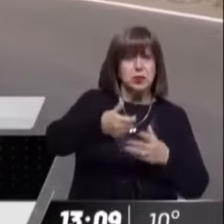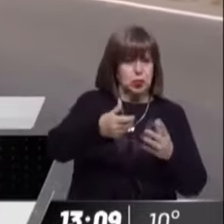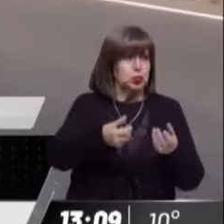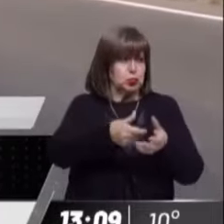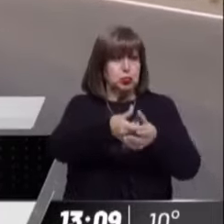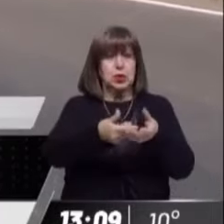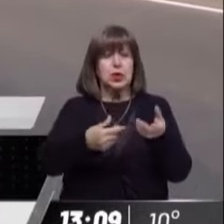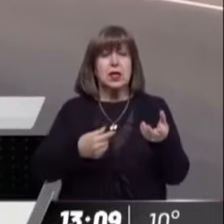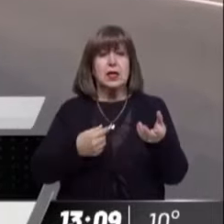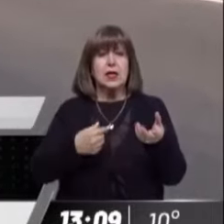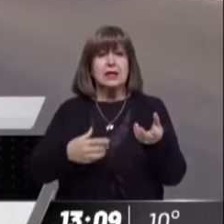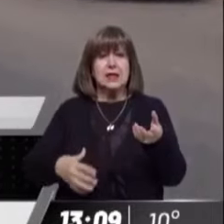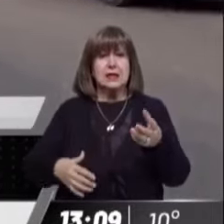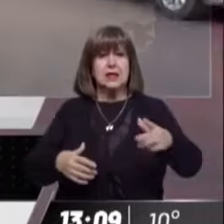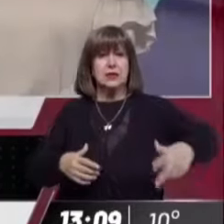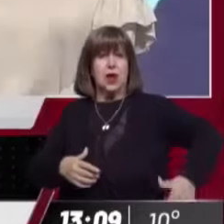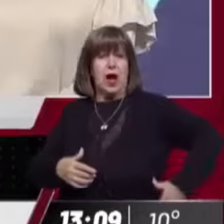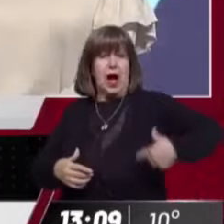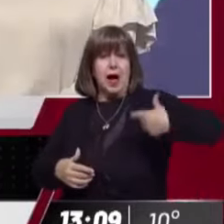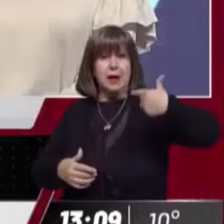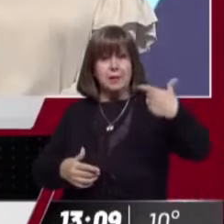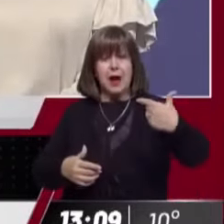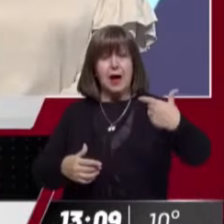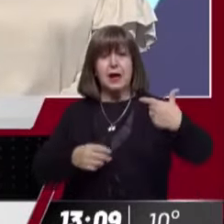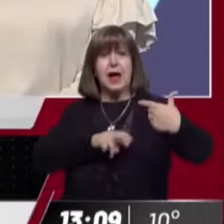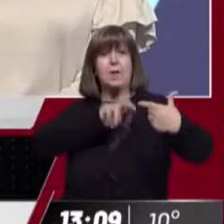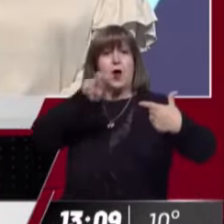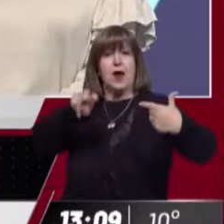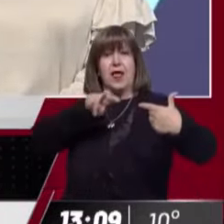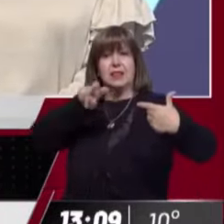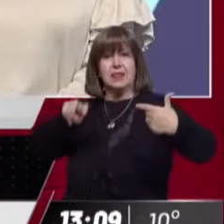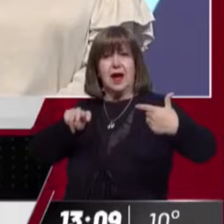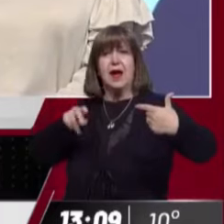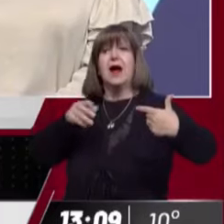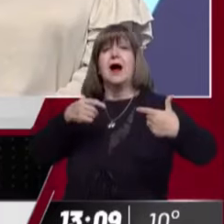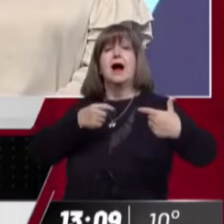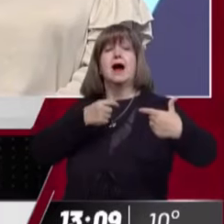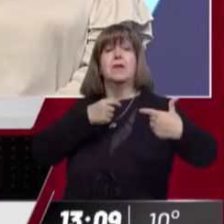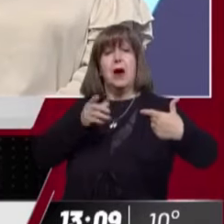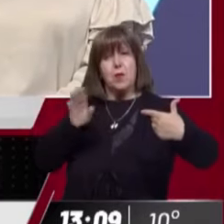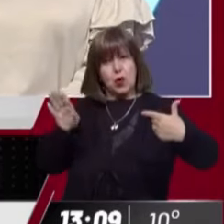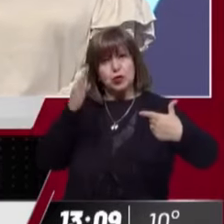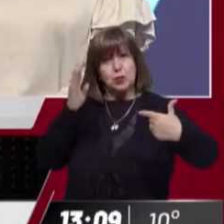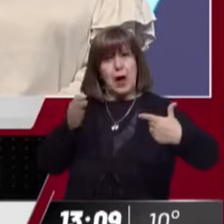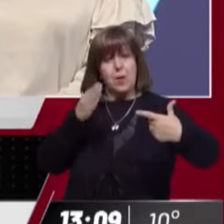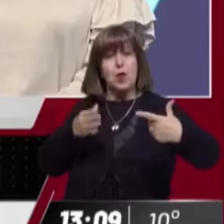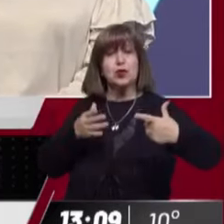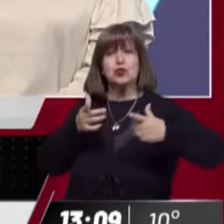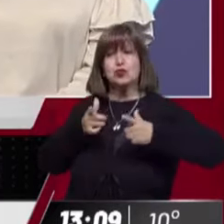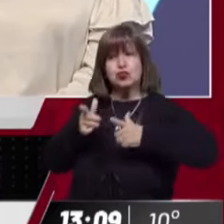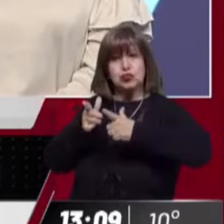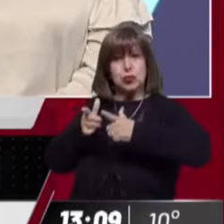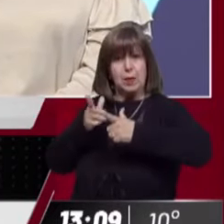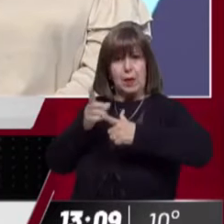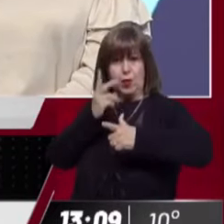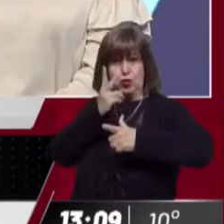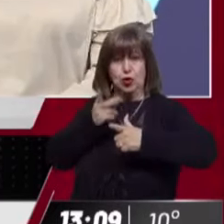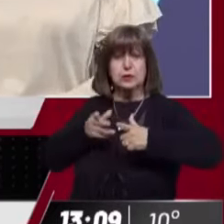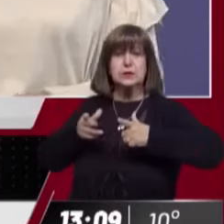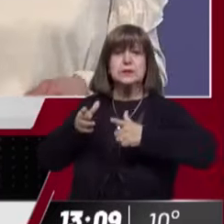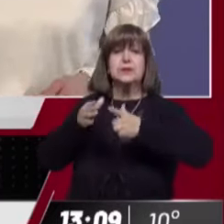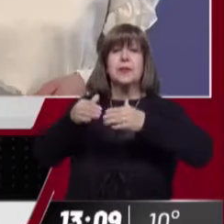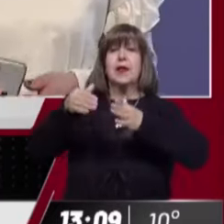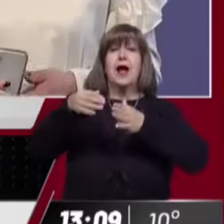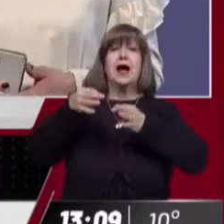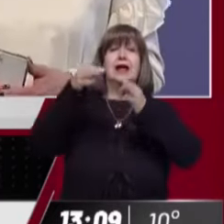conducir, ahí es cuando sacan un arma, se suben a la camioneta y los obligan al gerente a manejar hasta la calle Míguez, que la tenemos muy cerca de aquí, si ustedes pueden